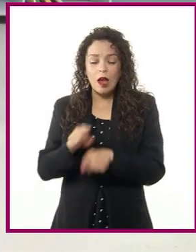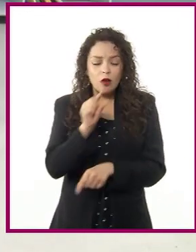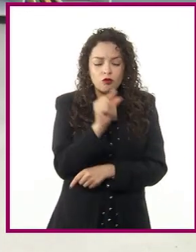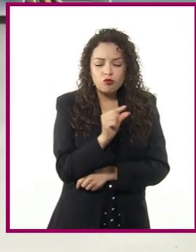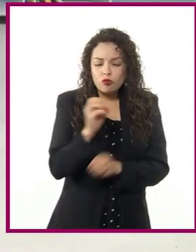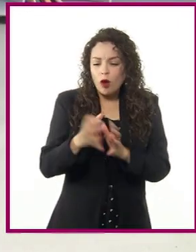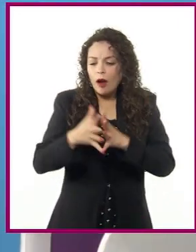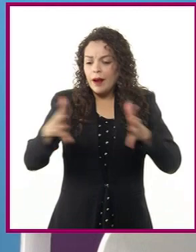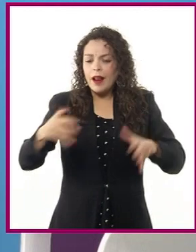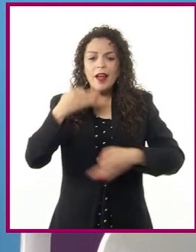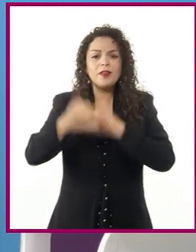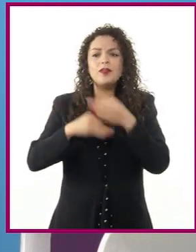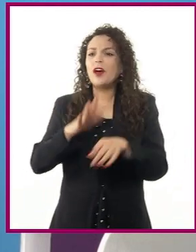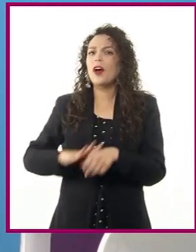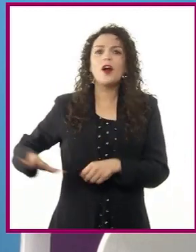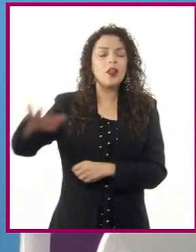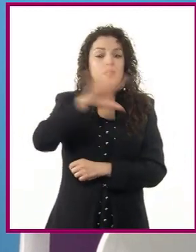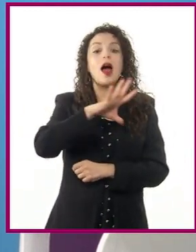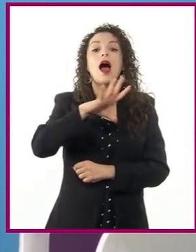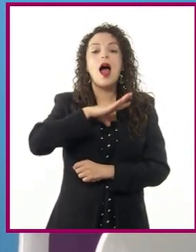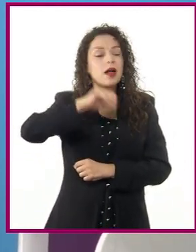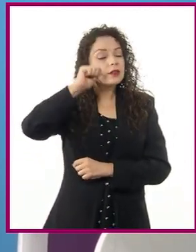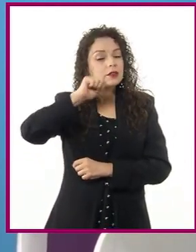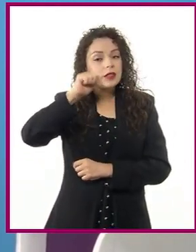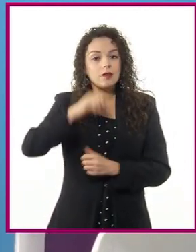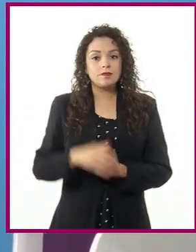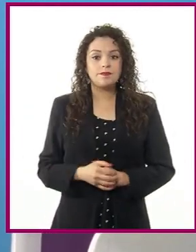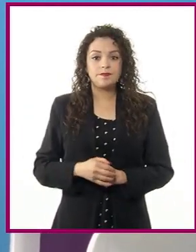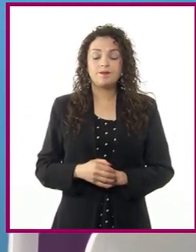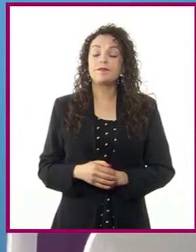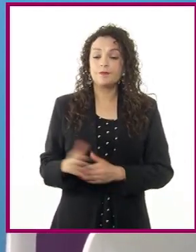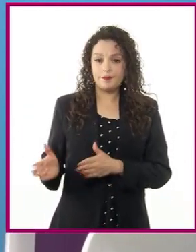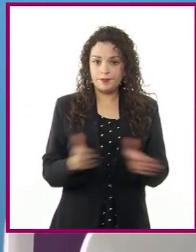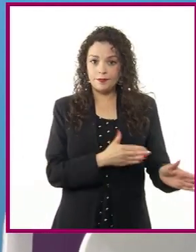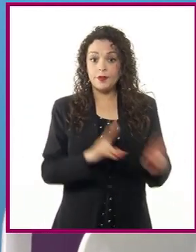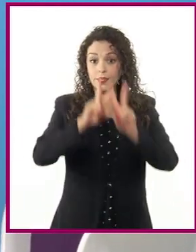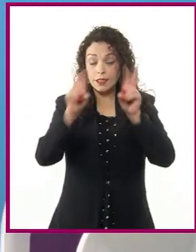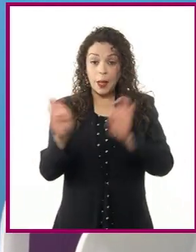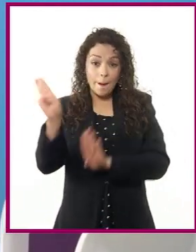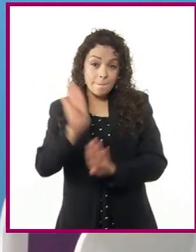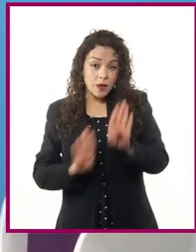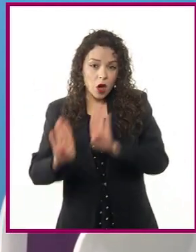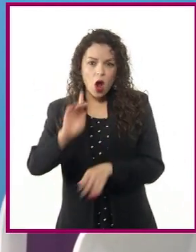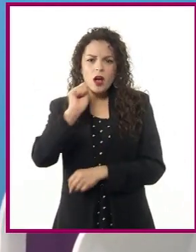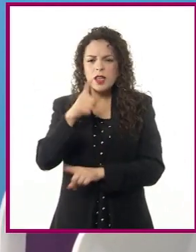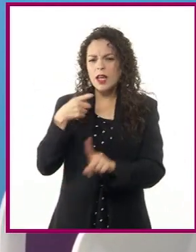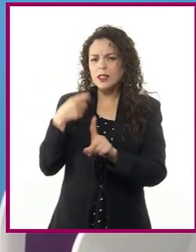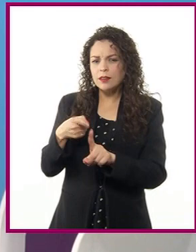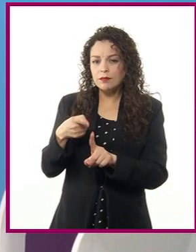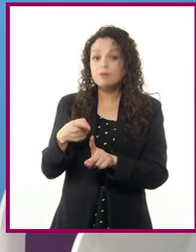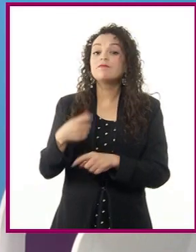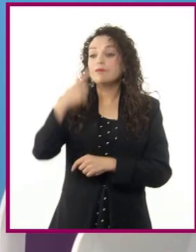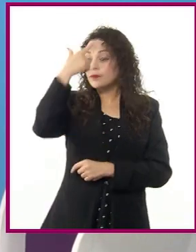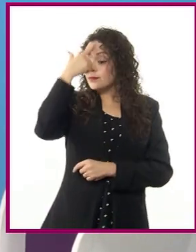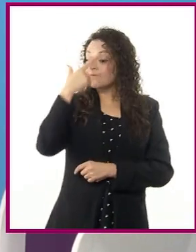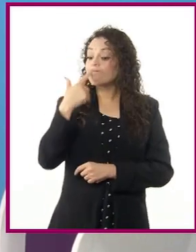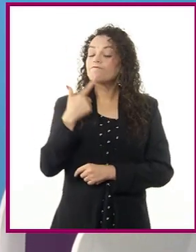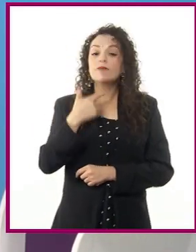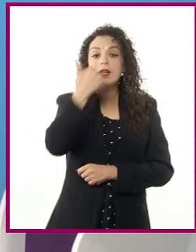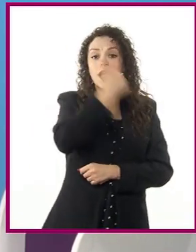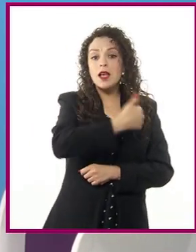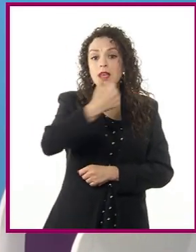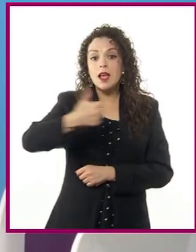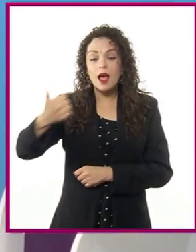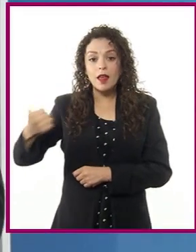que nos rodea. Si hablamos del aspecto biológico, nos referimos a las diferencias físicas de cada ser